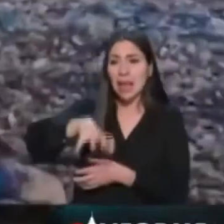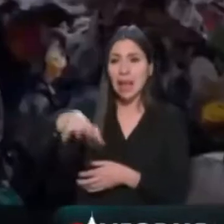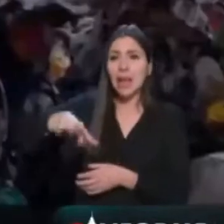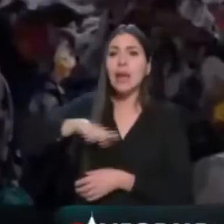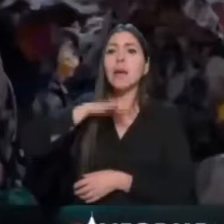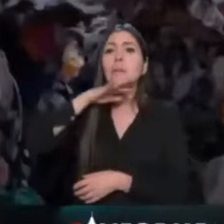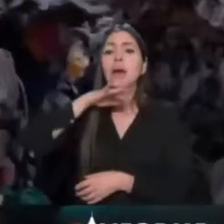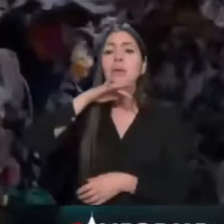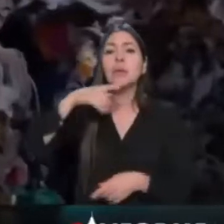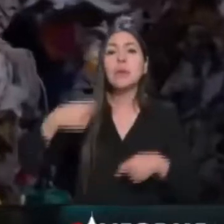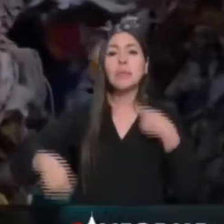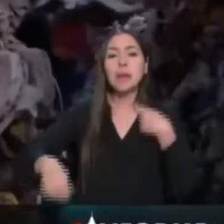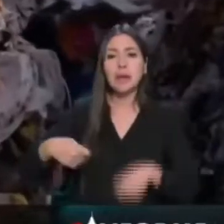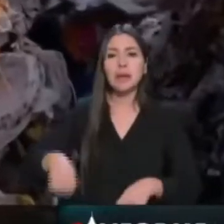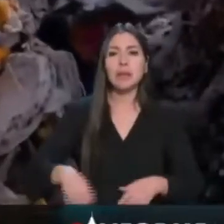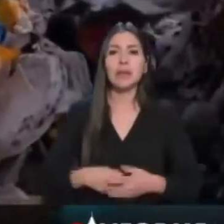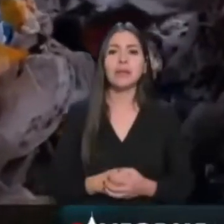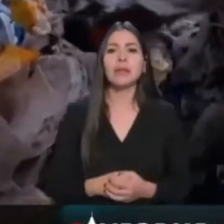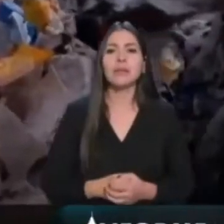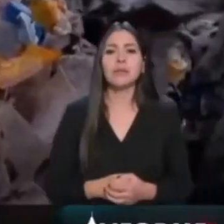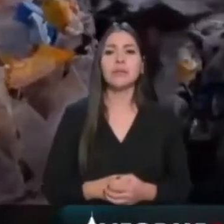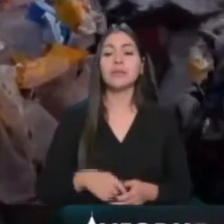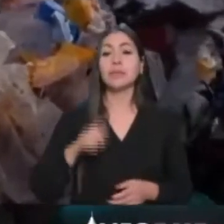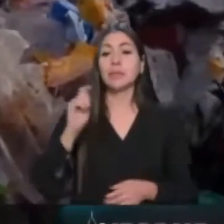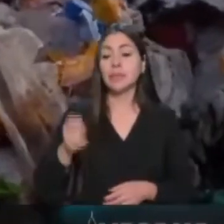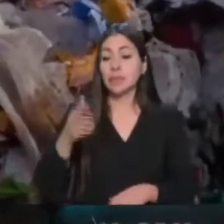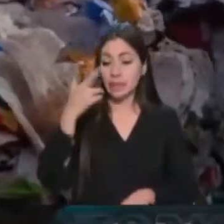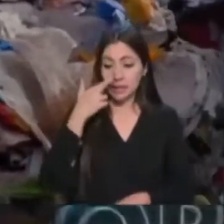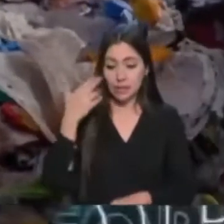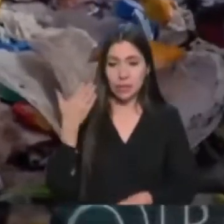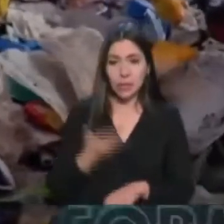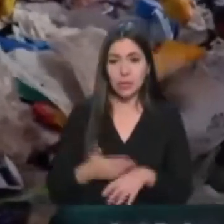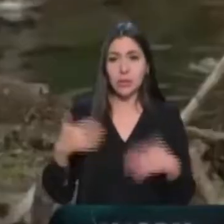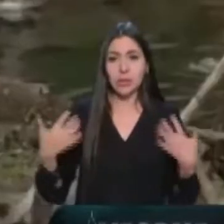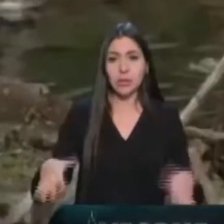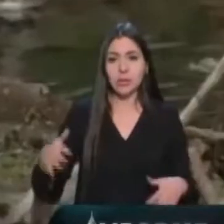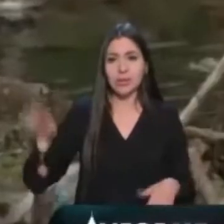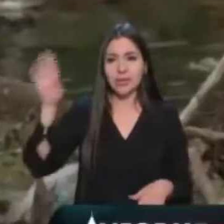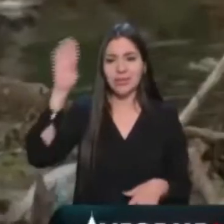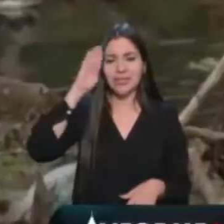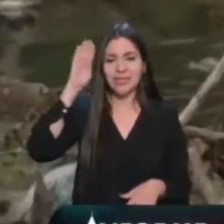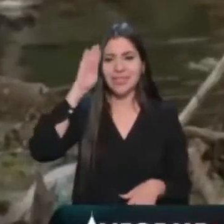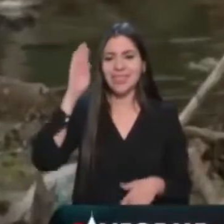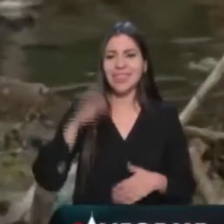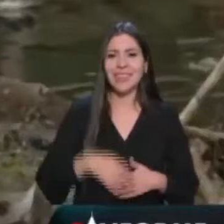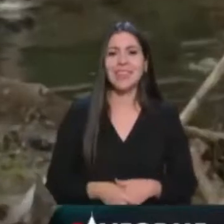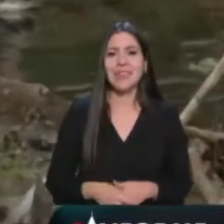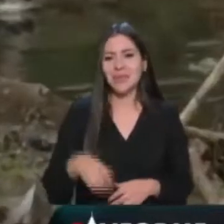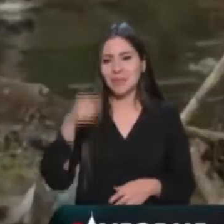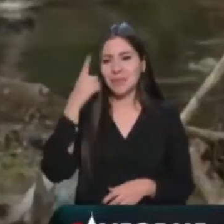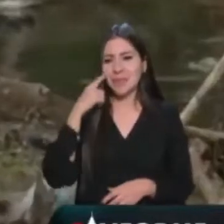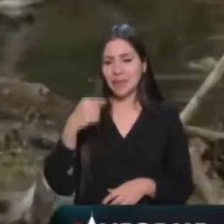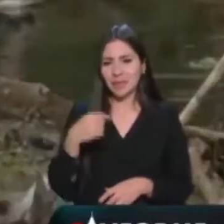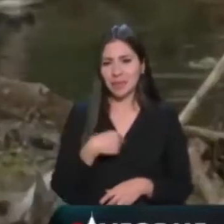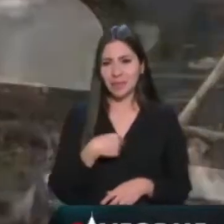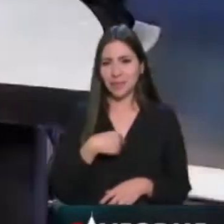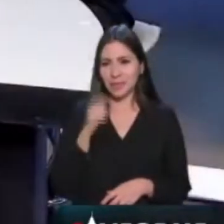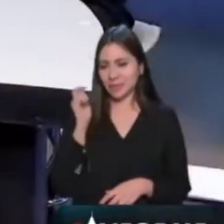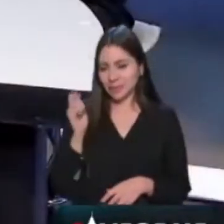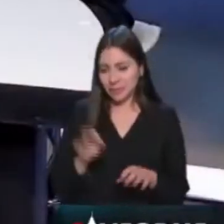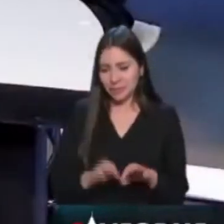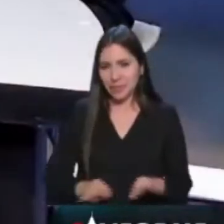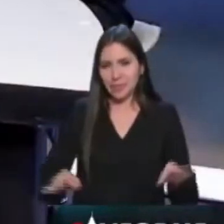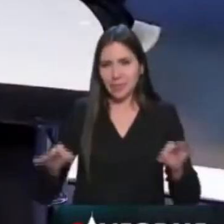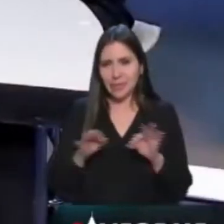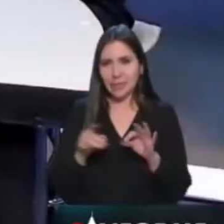es una desproporción de responsabilidades terrible. O sea, para mí la frase clave aquí en todo